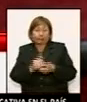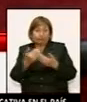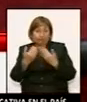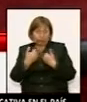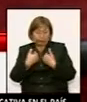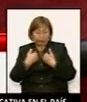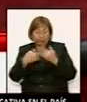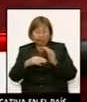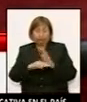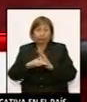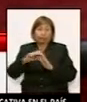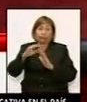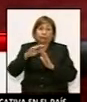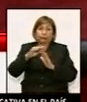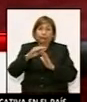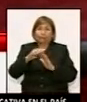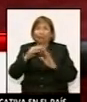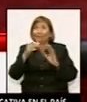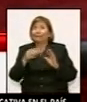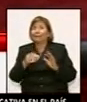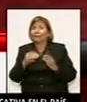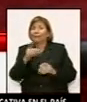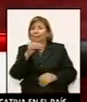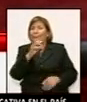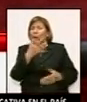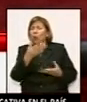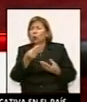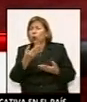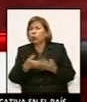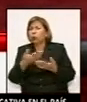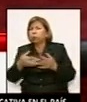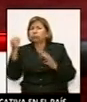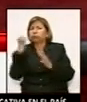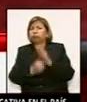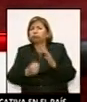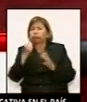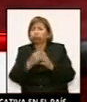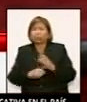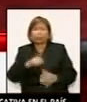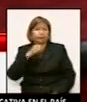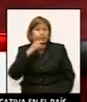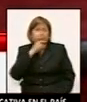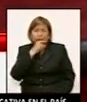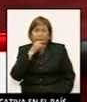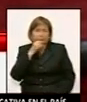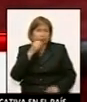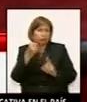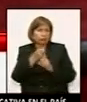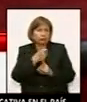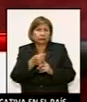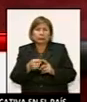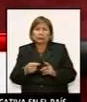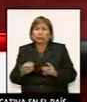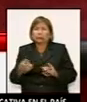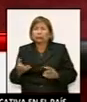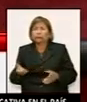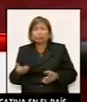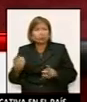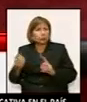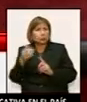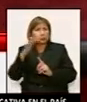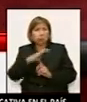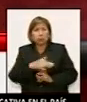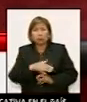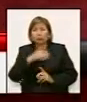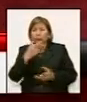una carga procesal de cientos de casos por violencia contra la mujer, por casos de feminicidio, y